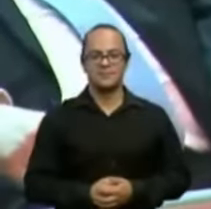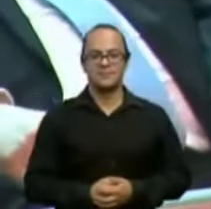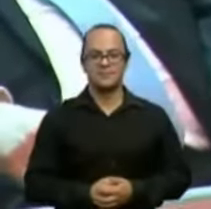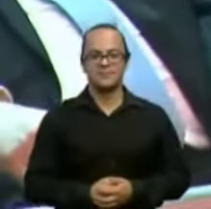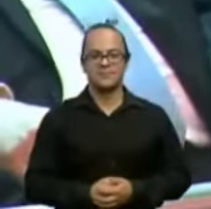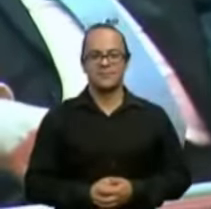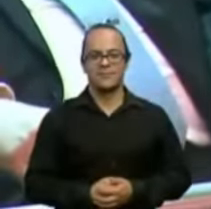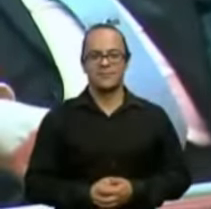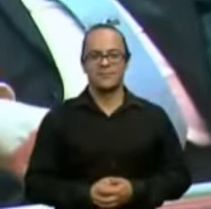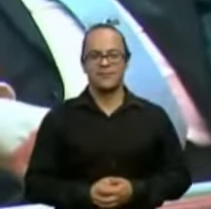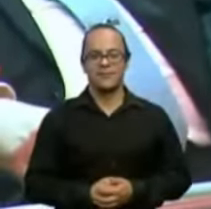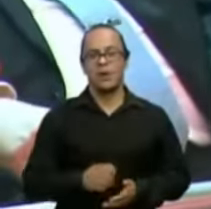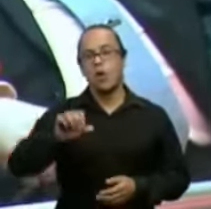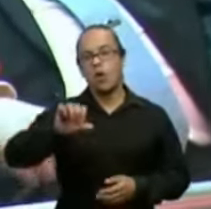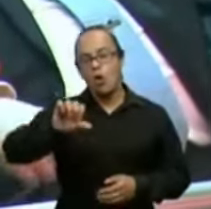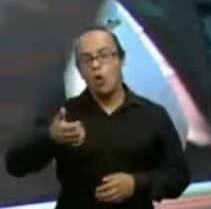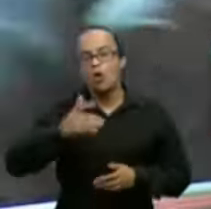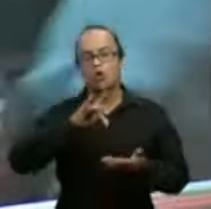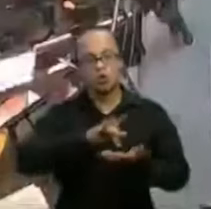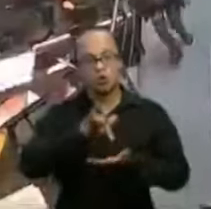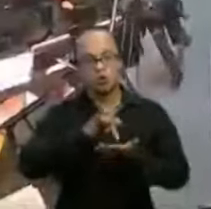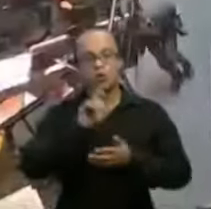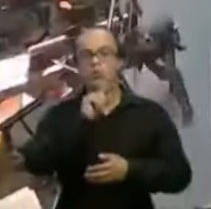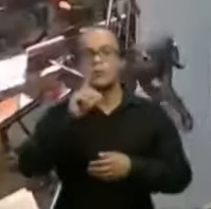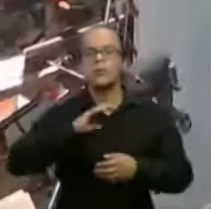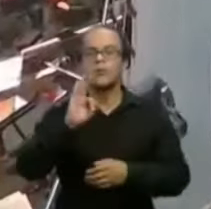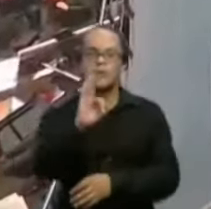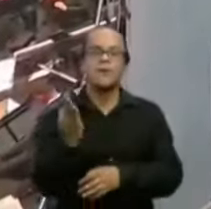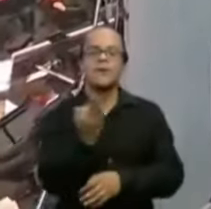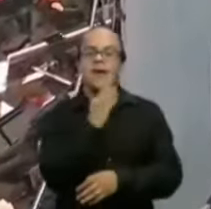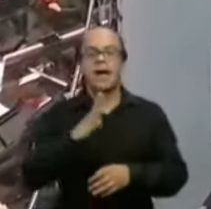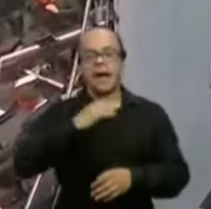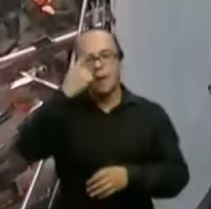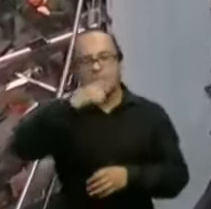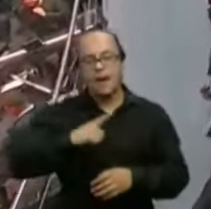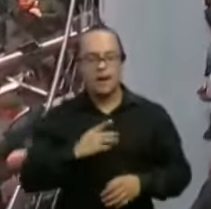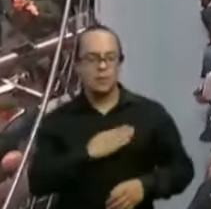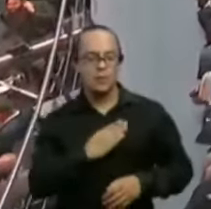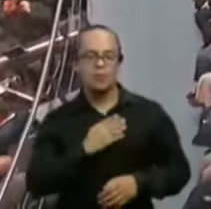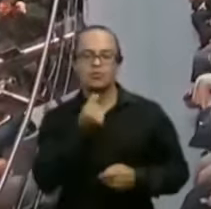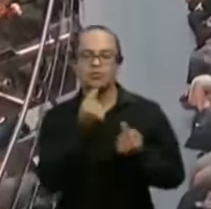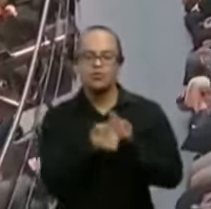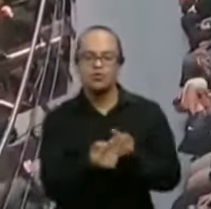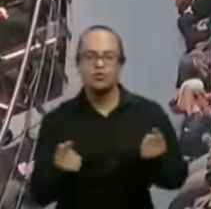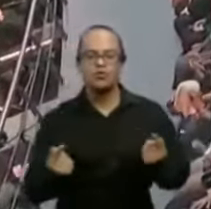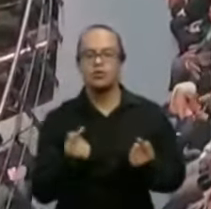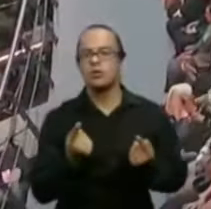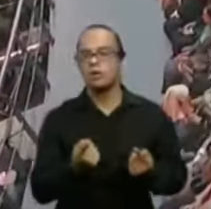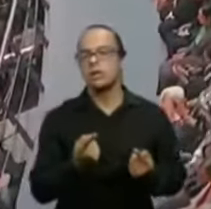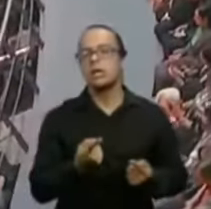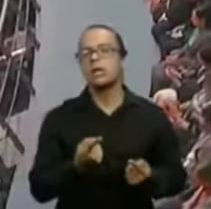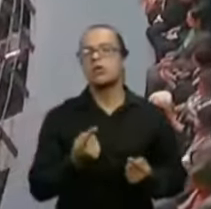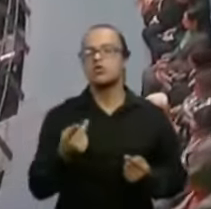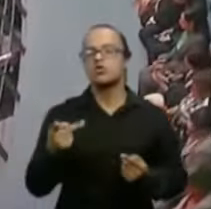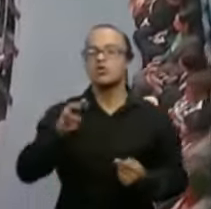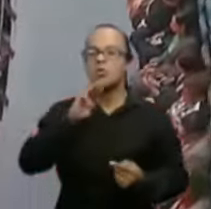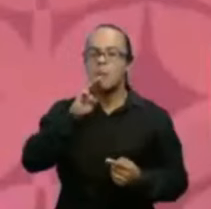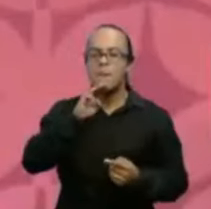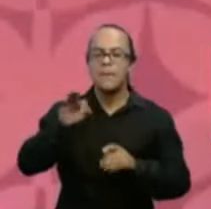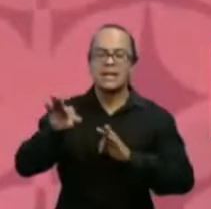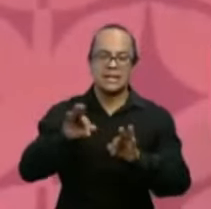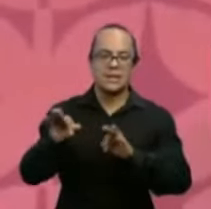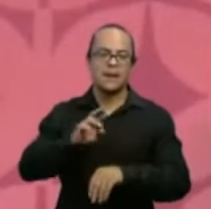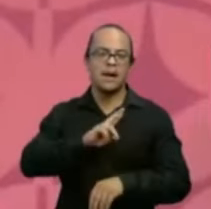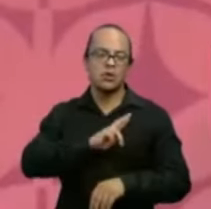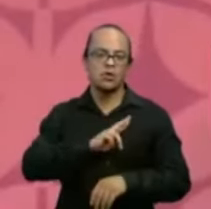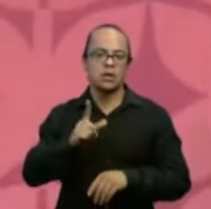Otro apoyo más que nos dan por parte de la Federación es el apoyo para el bienestar de las niñas, niños, hijos de madres trabajadoras con una inversión